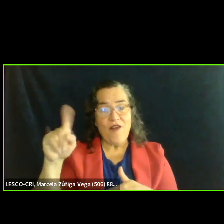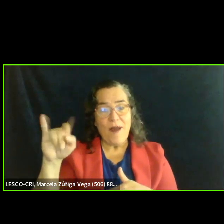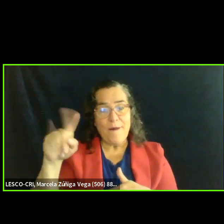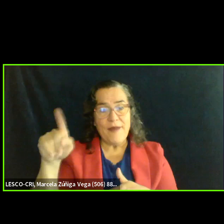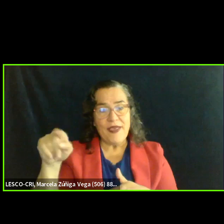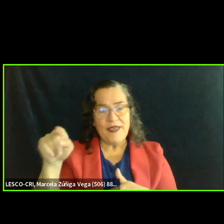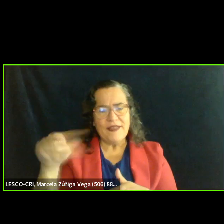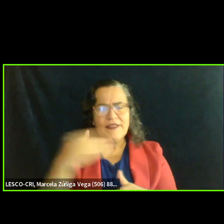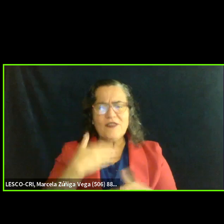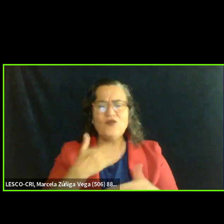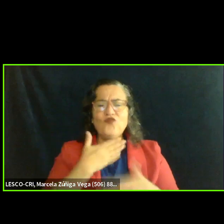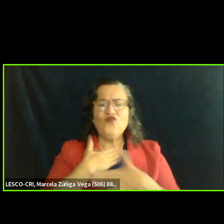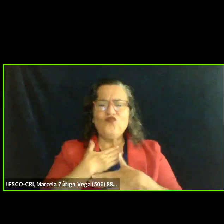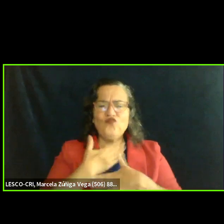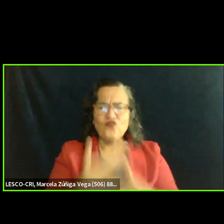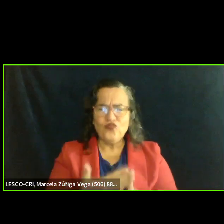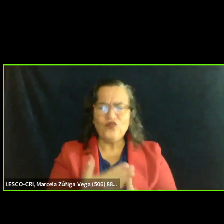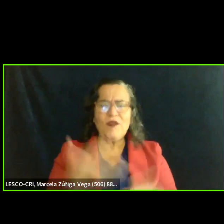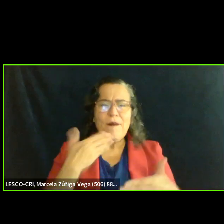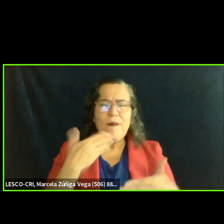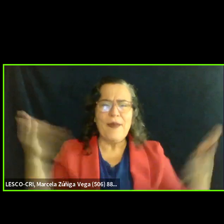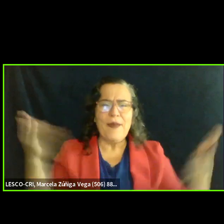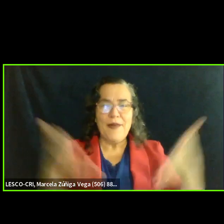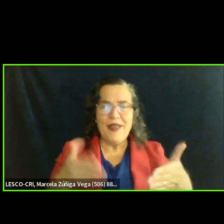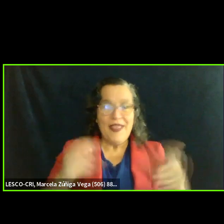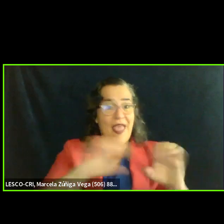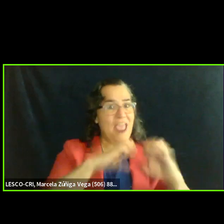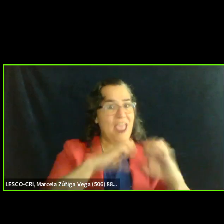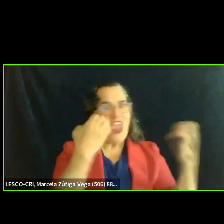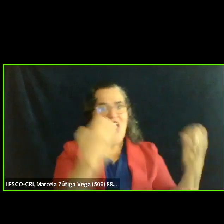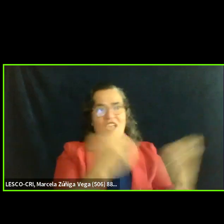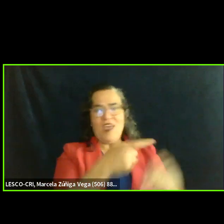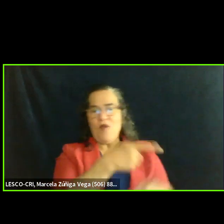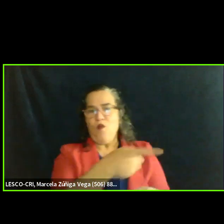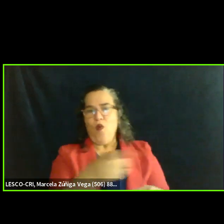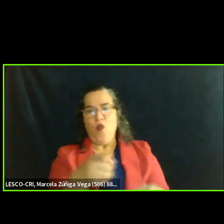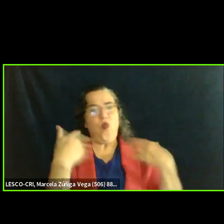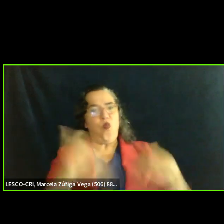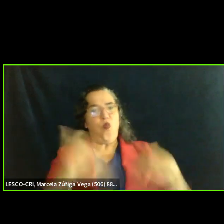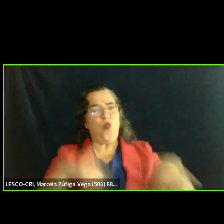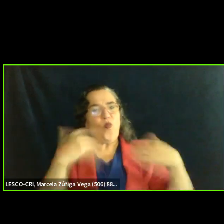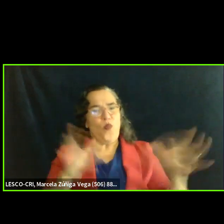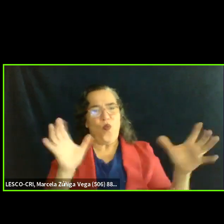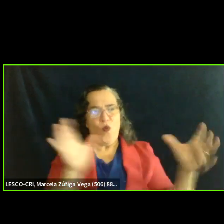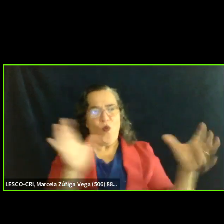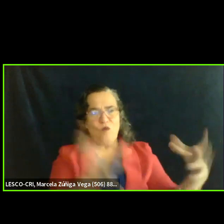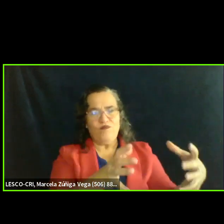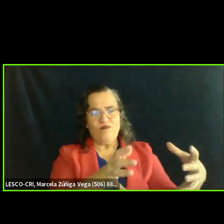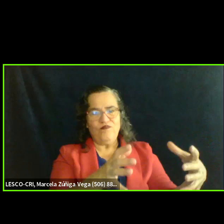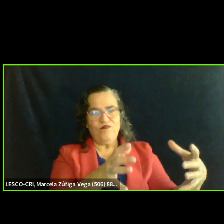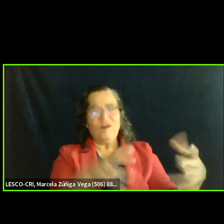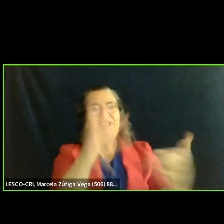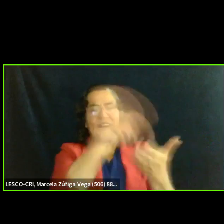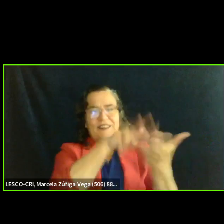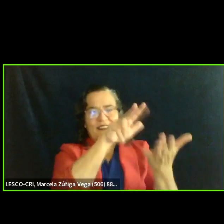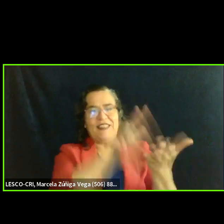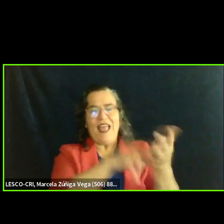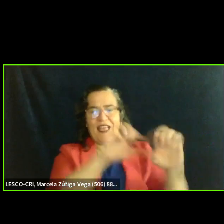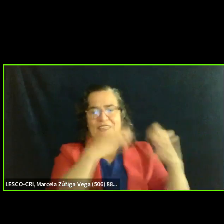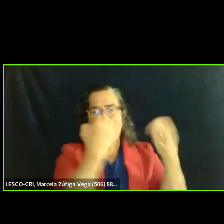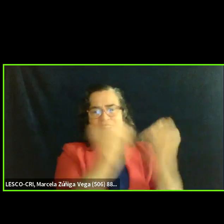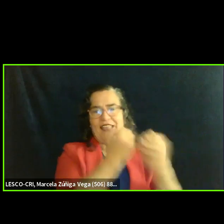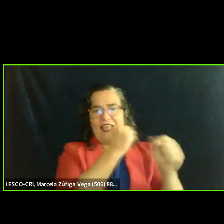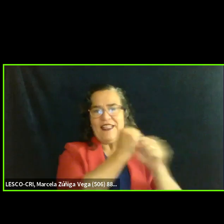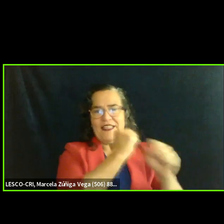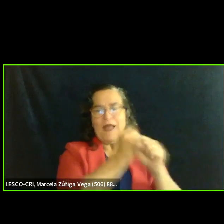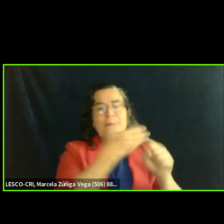e invitación y a todo su fabuloso equipo porque hay un equipo muy grande en SINAES que trabaja para la mejora continua